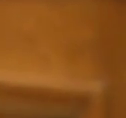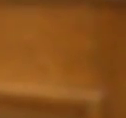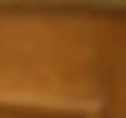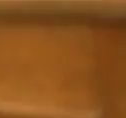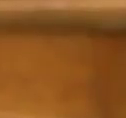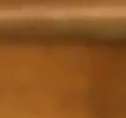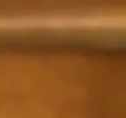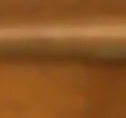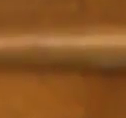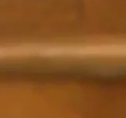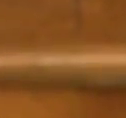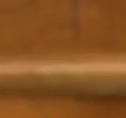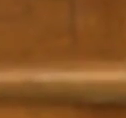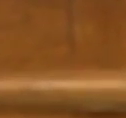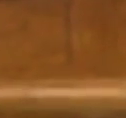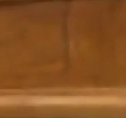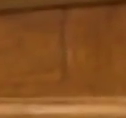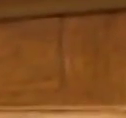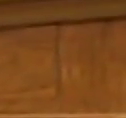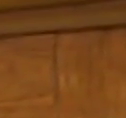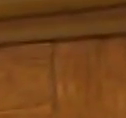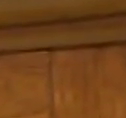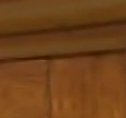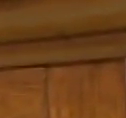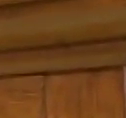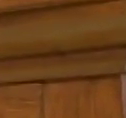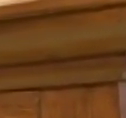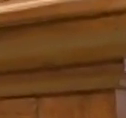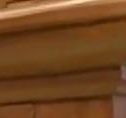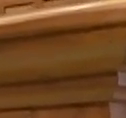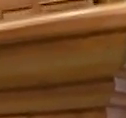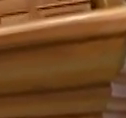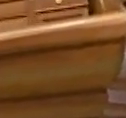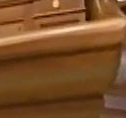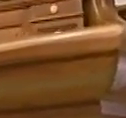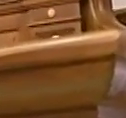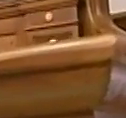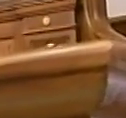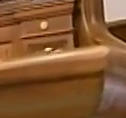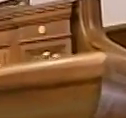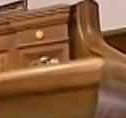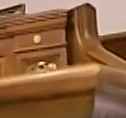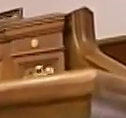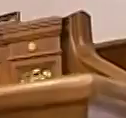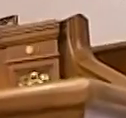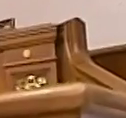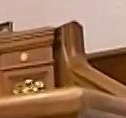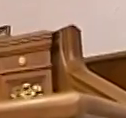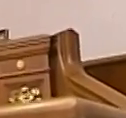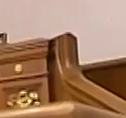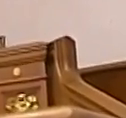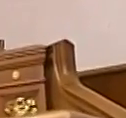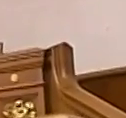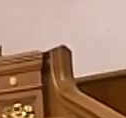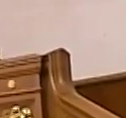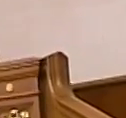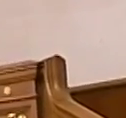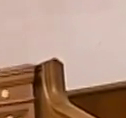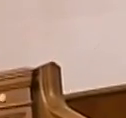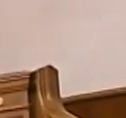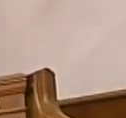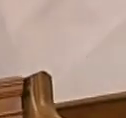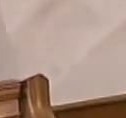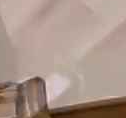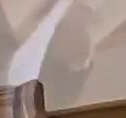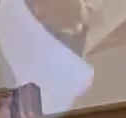en la Asamblea Nacional Constituyente. Dieron inicio con unos artículos bastante relevantes para el pueblo venezolano.